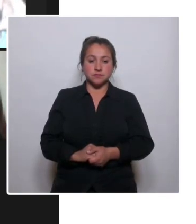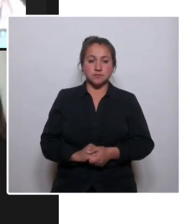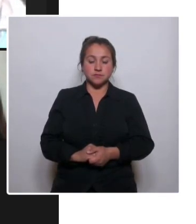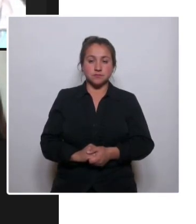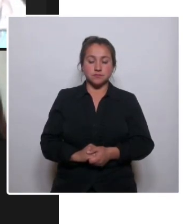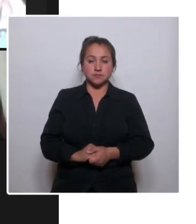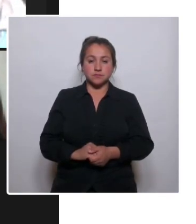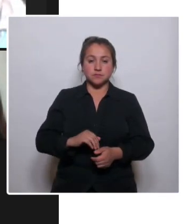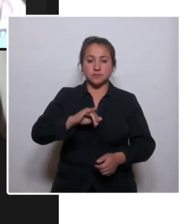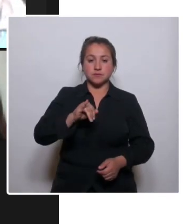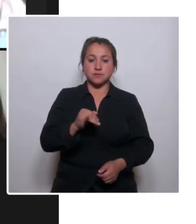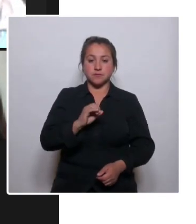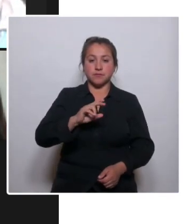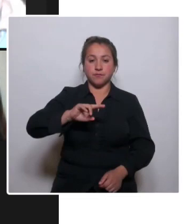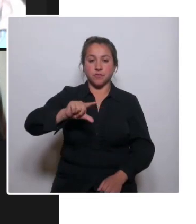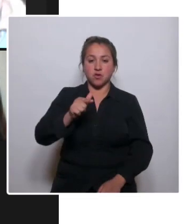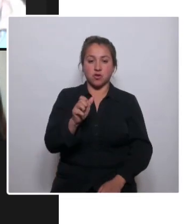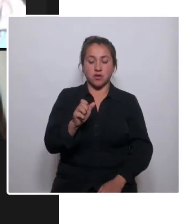Señor Jorge Arancibia.